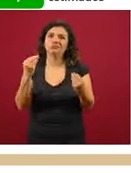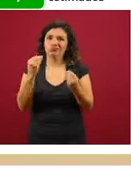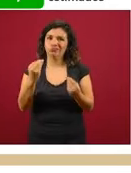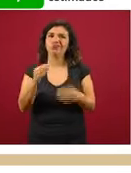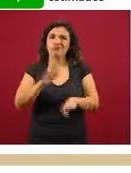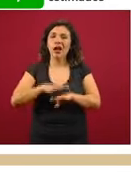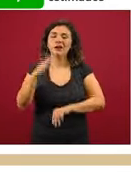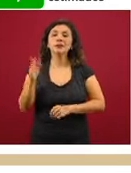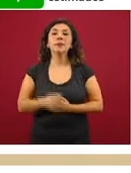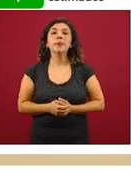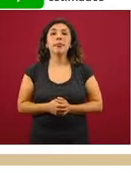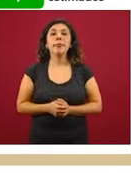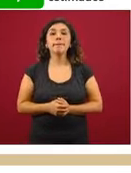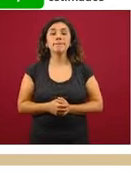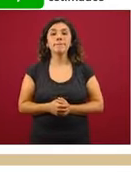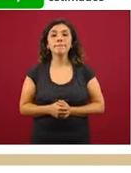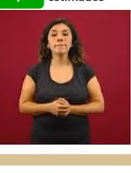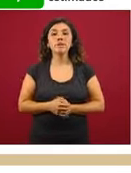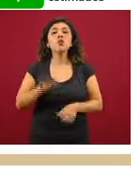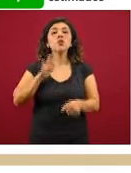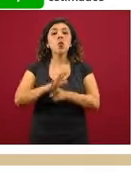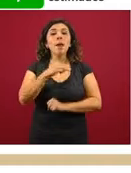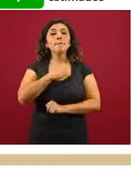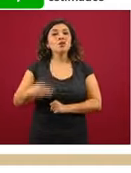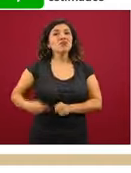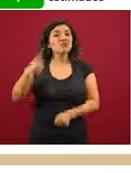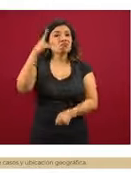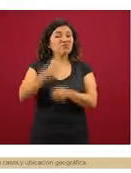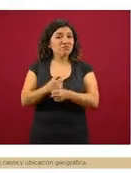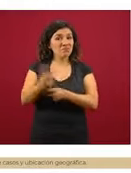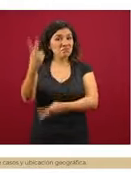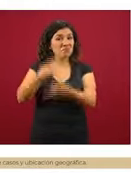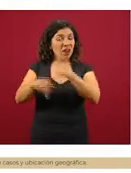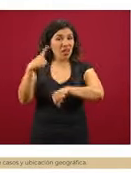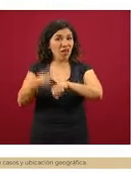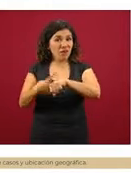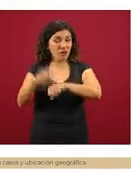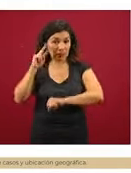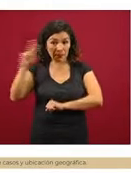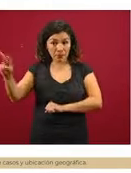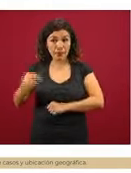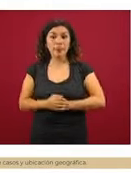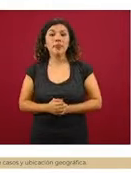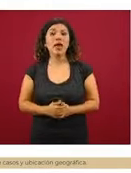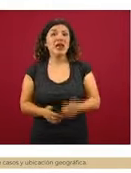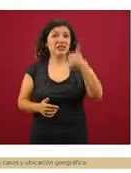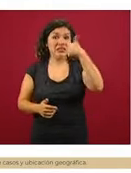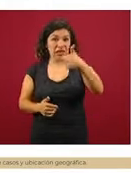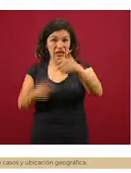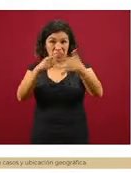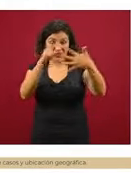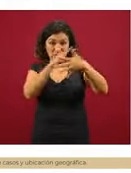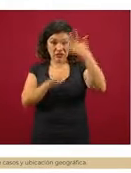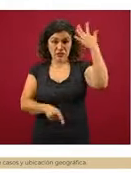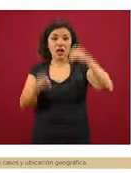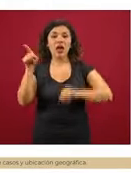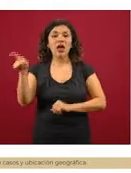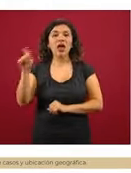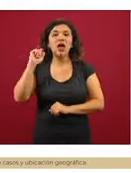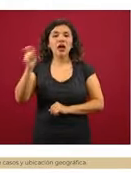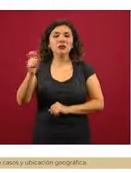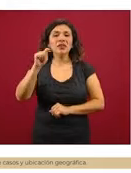nacional. Veamos los municipios que en Nayarit han contribuido a esto. Aquí tenemos 6,